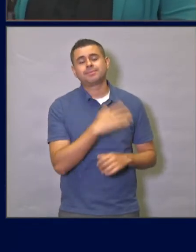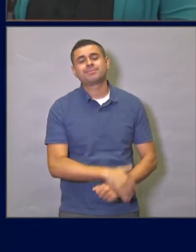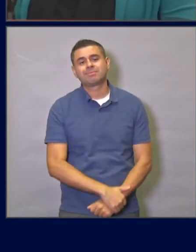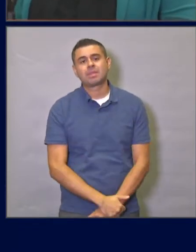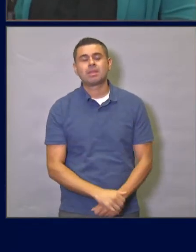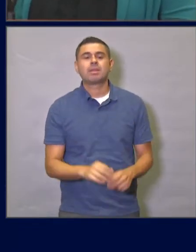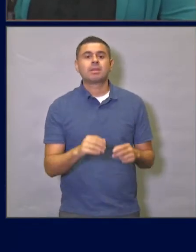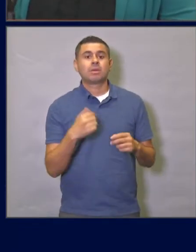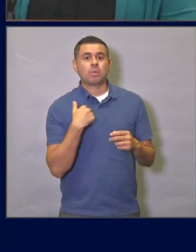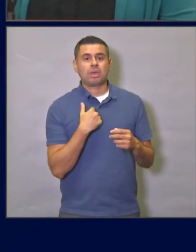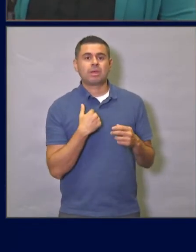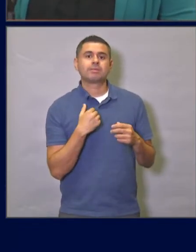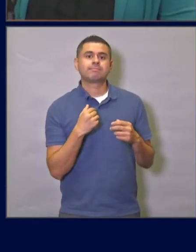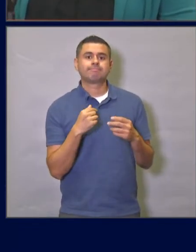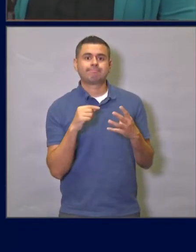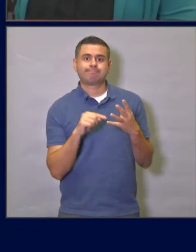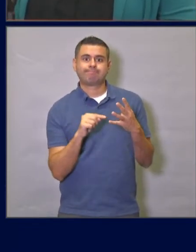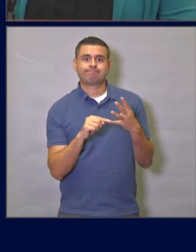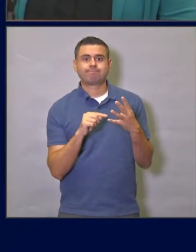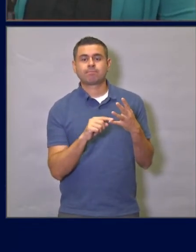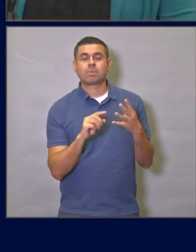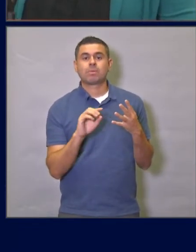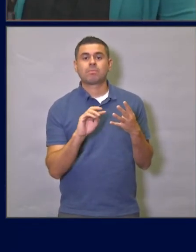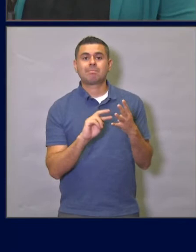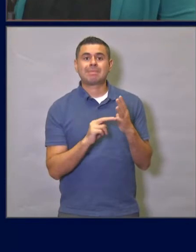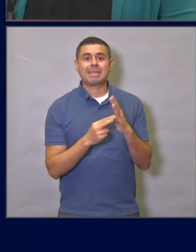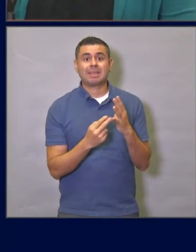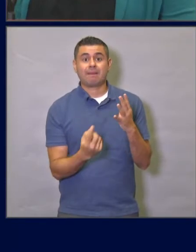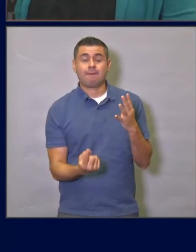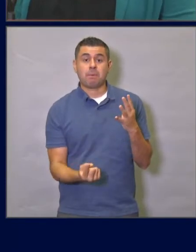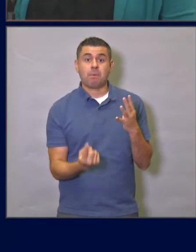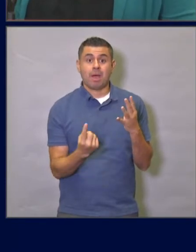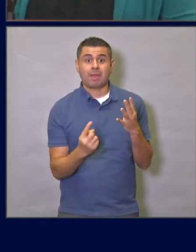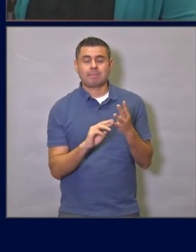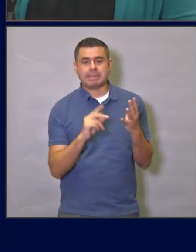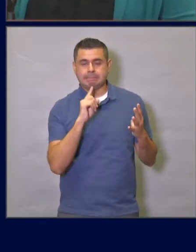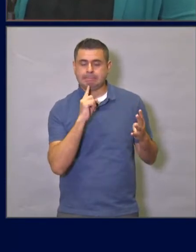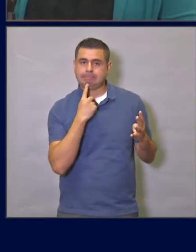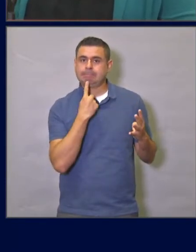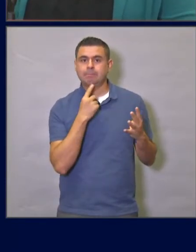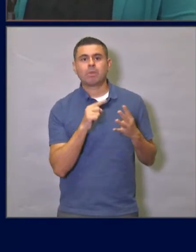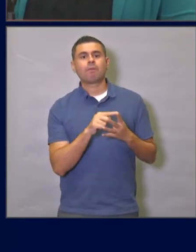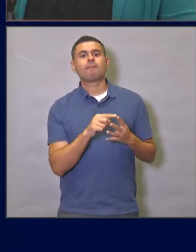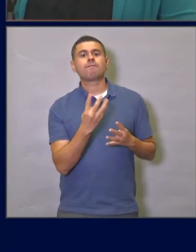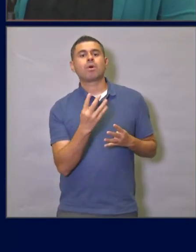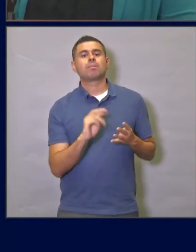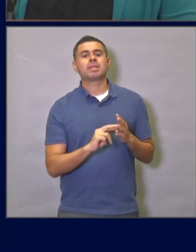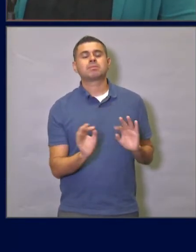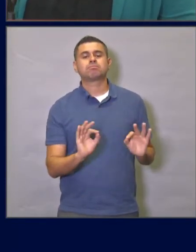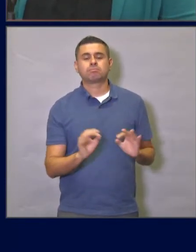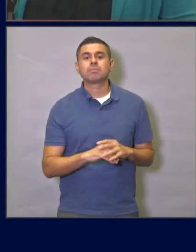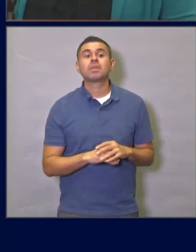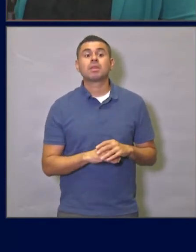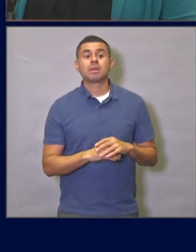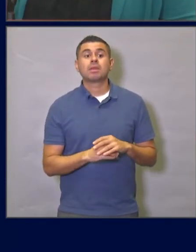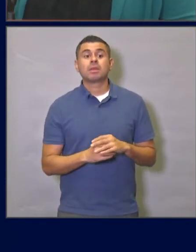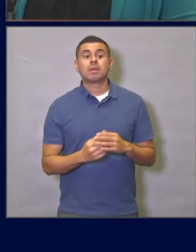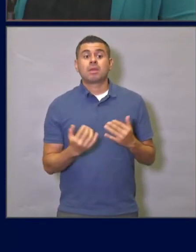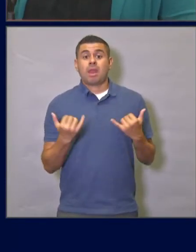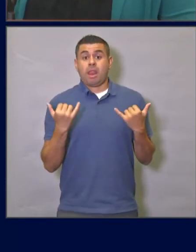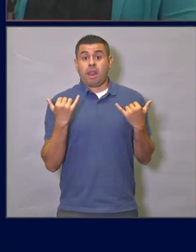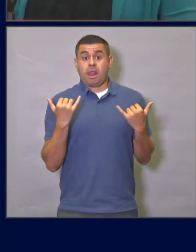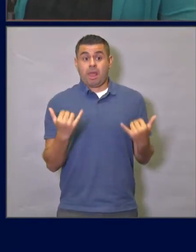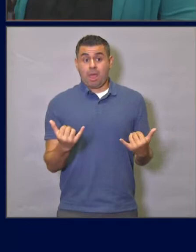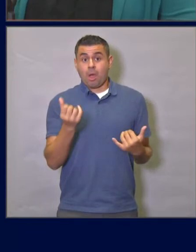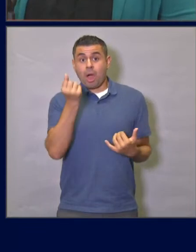actual de casos diarios de 8.1 casos por cada 100,000 residentes. Ahora, para pasar